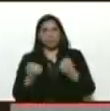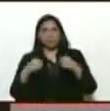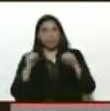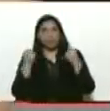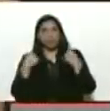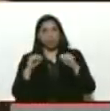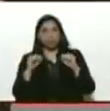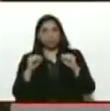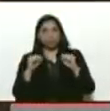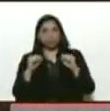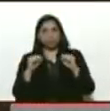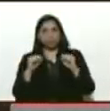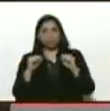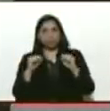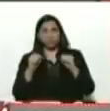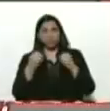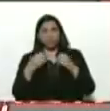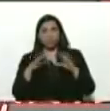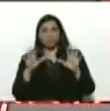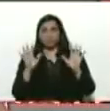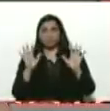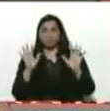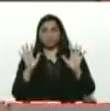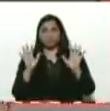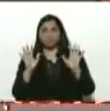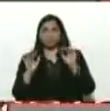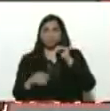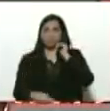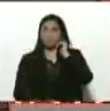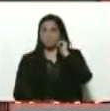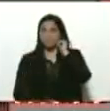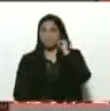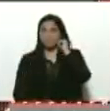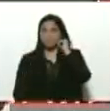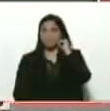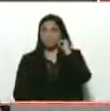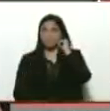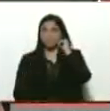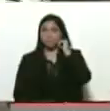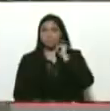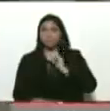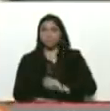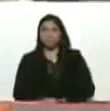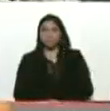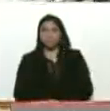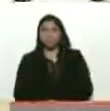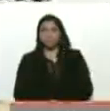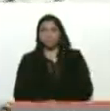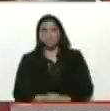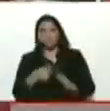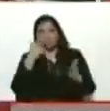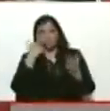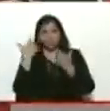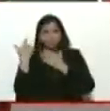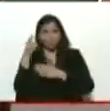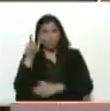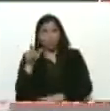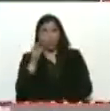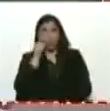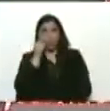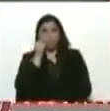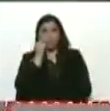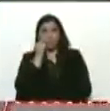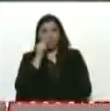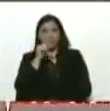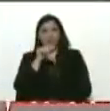Entrenador. Carnet de Silvercorp, del señor Luke Denman. Y aquí está el del señor